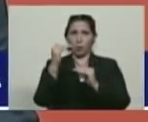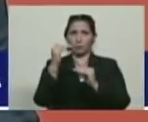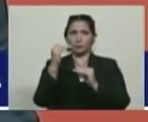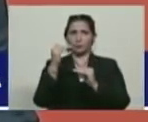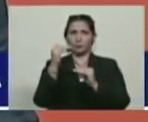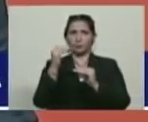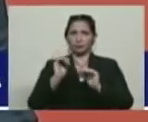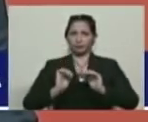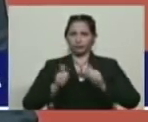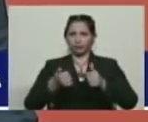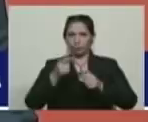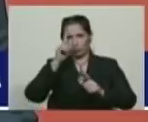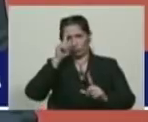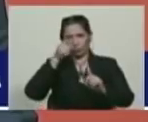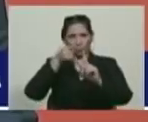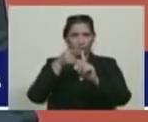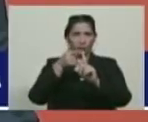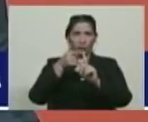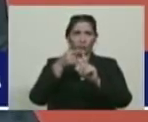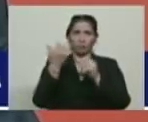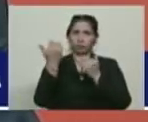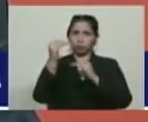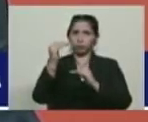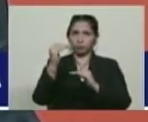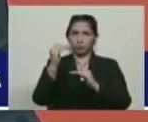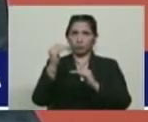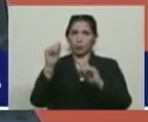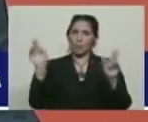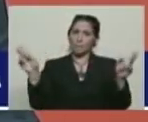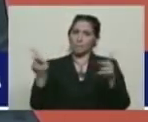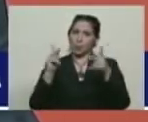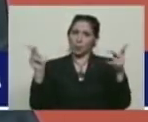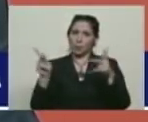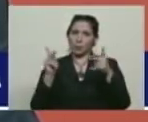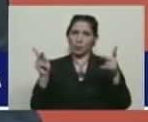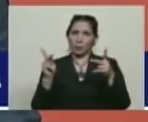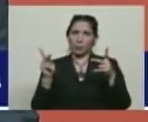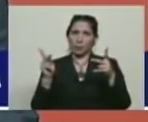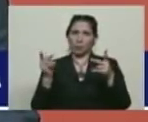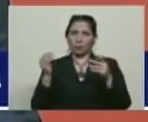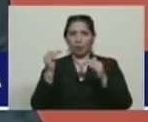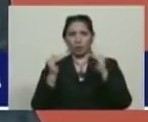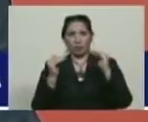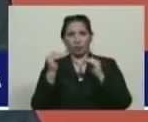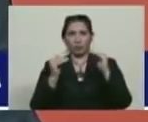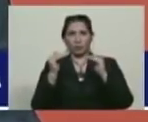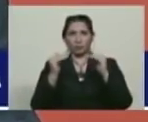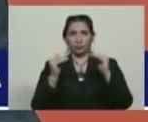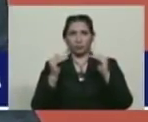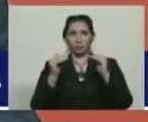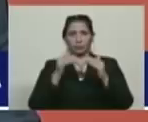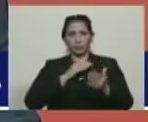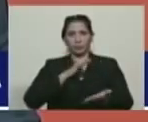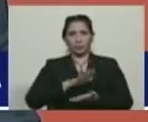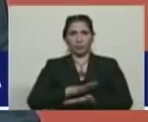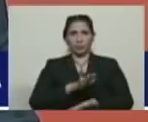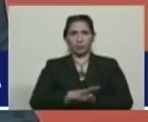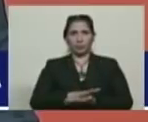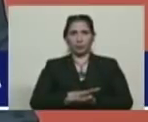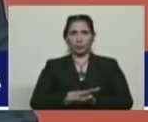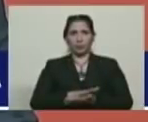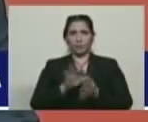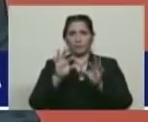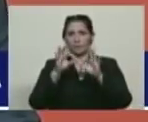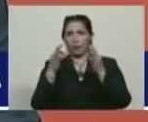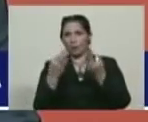que apunta a ser un periodo de prosperidad de estabilidad de tranquilidad para la